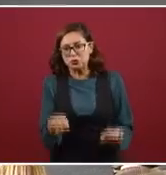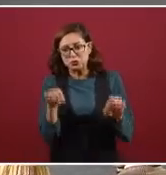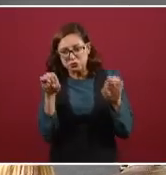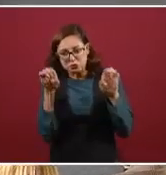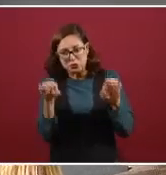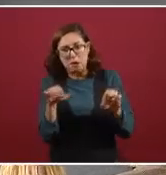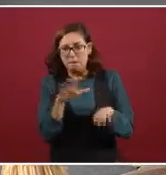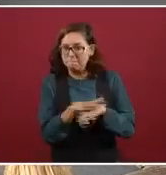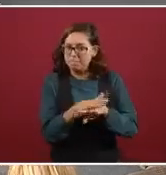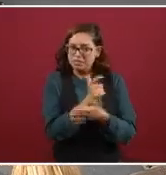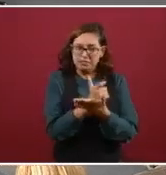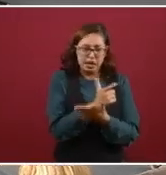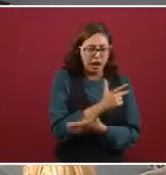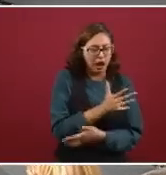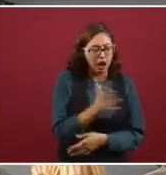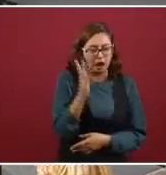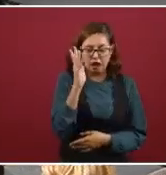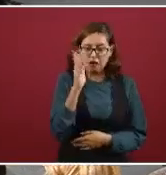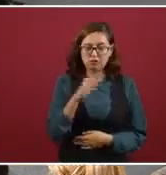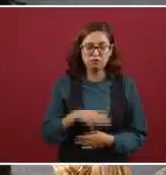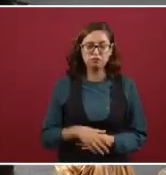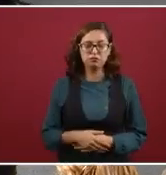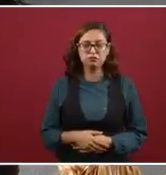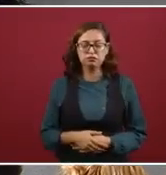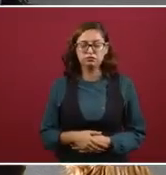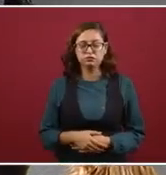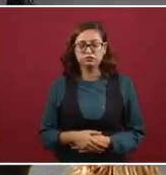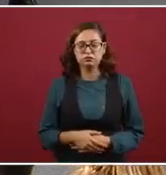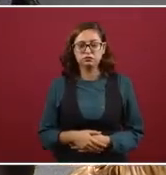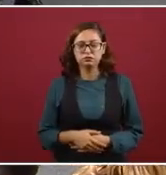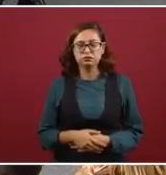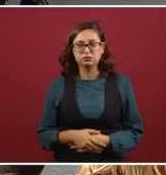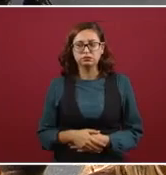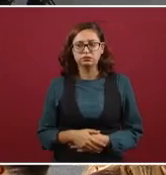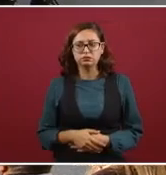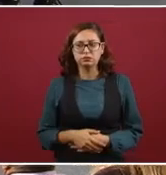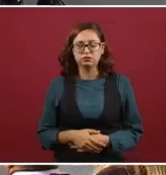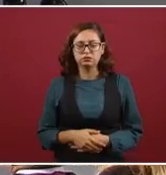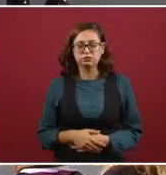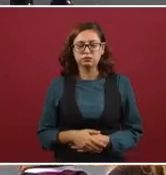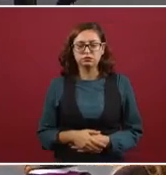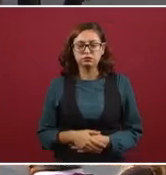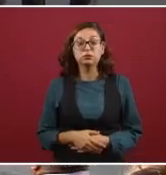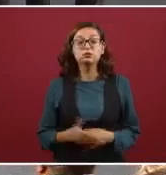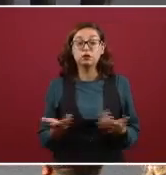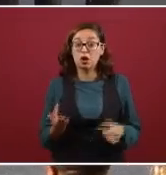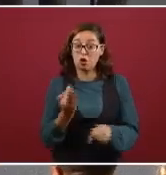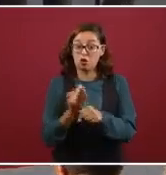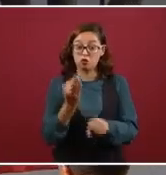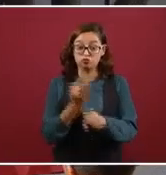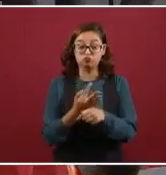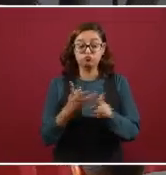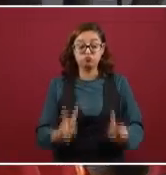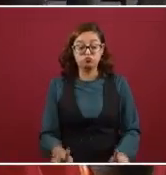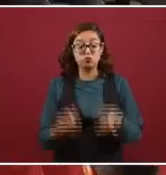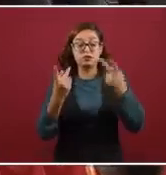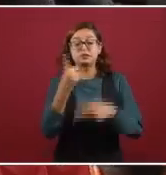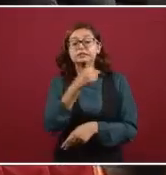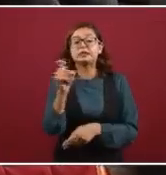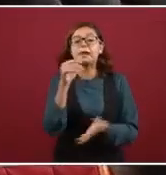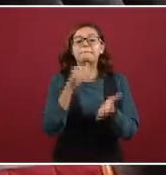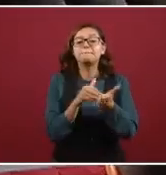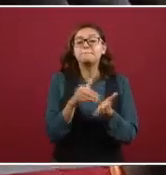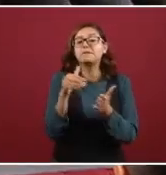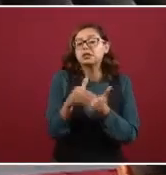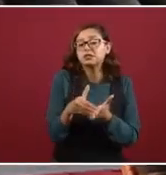México, esta, donde está ubicada la casa. Son 100 millones, es el avalúo